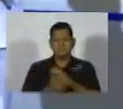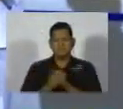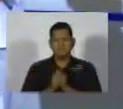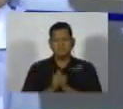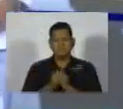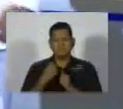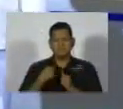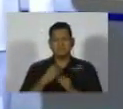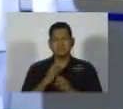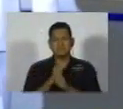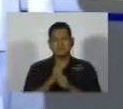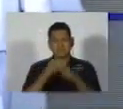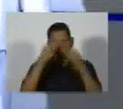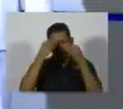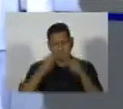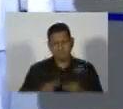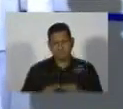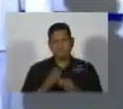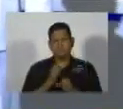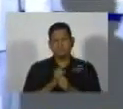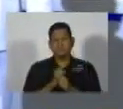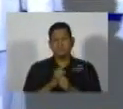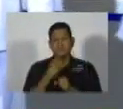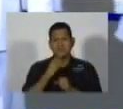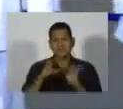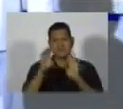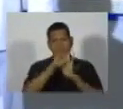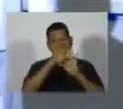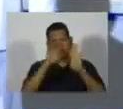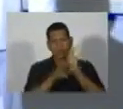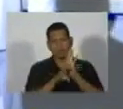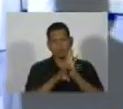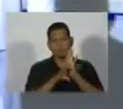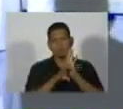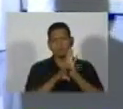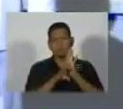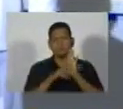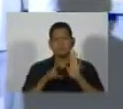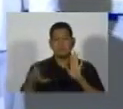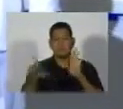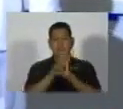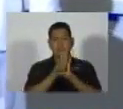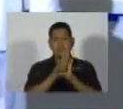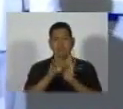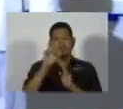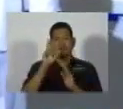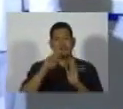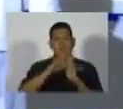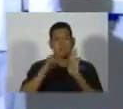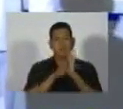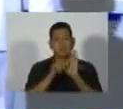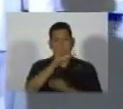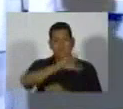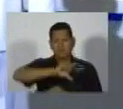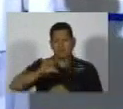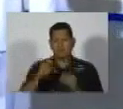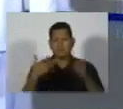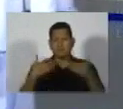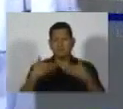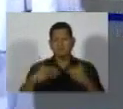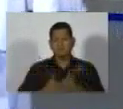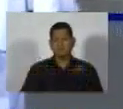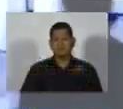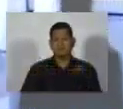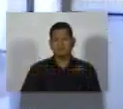para llevar a cabo un cambio de gobierno en esa ocasión ofreció la mediación de su país para que el gobierno de nicolás